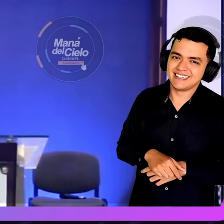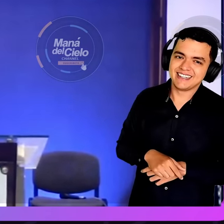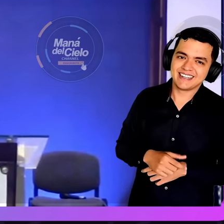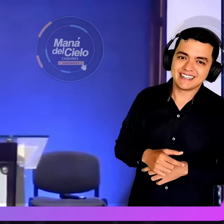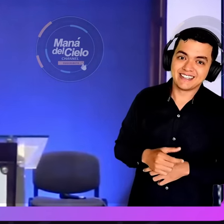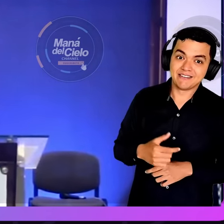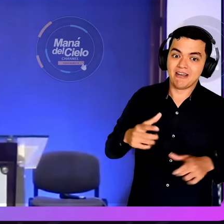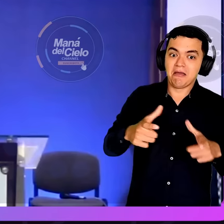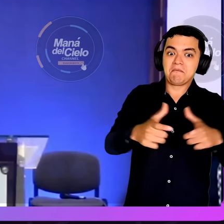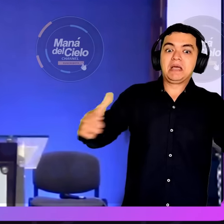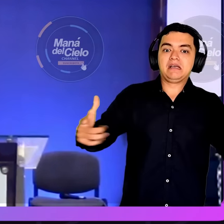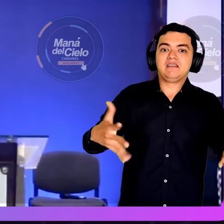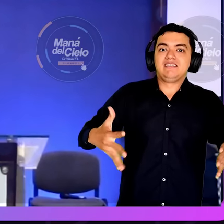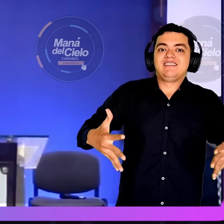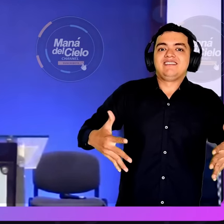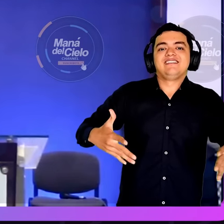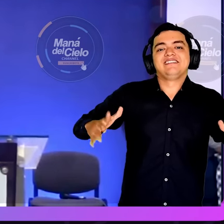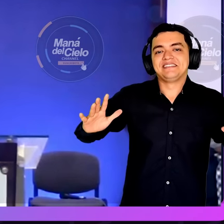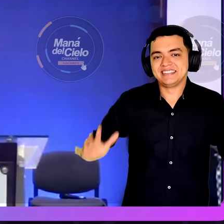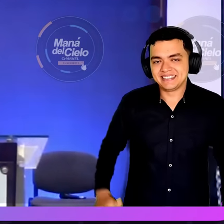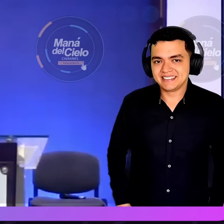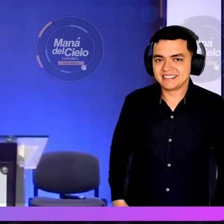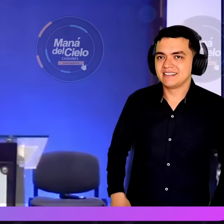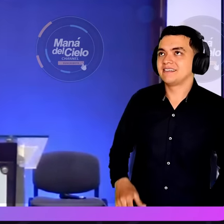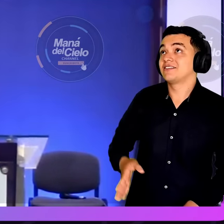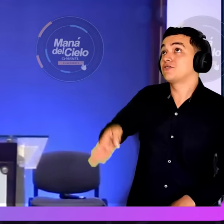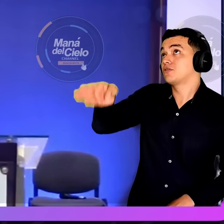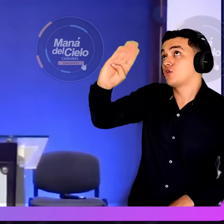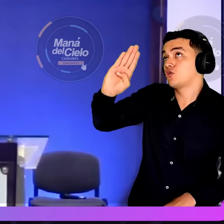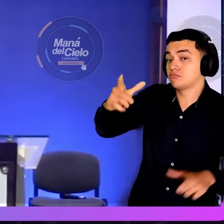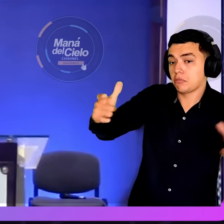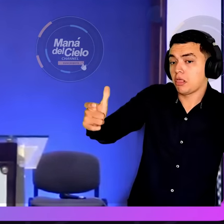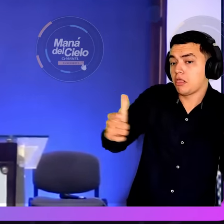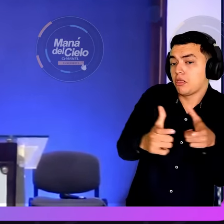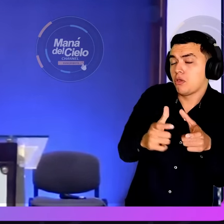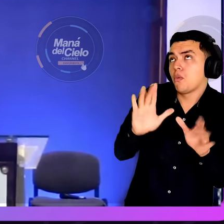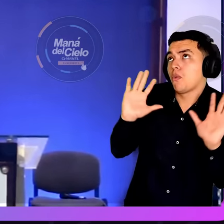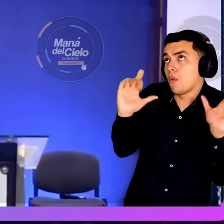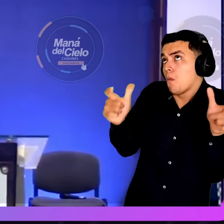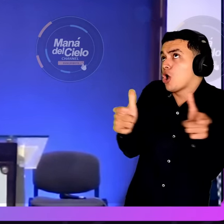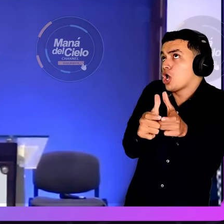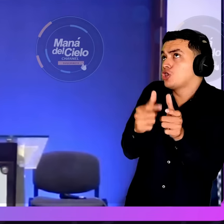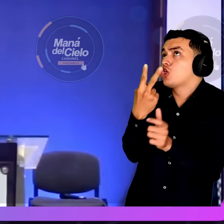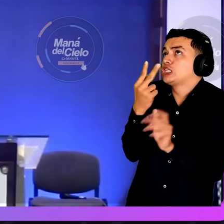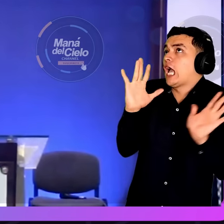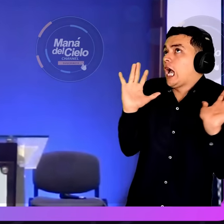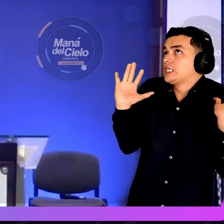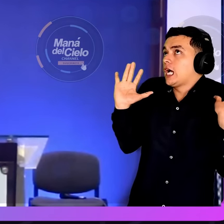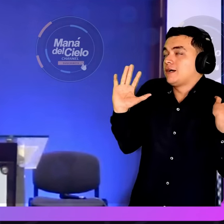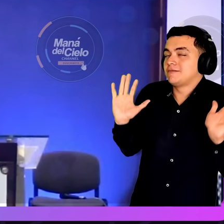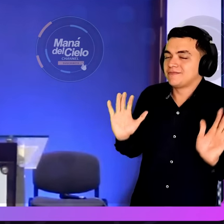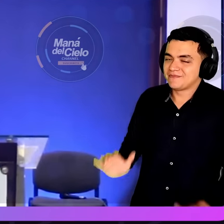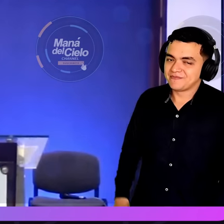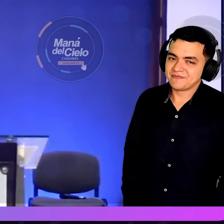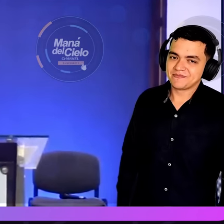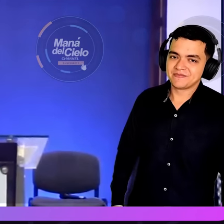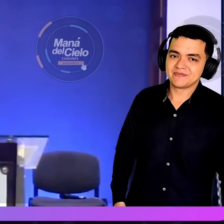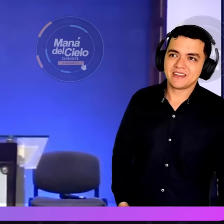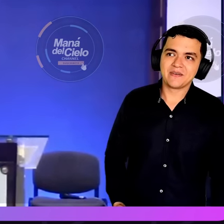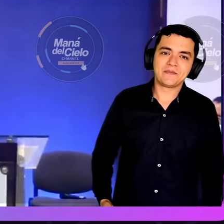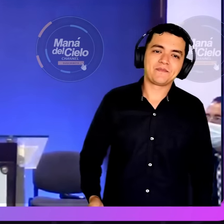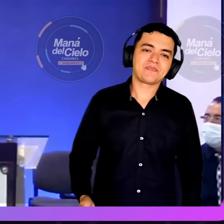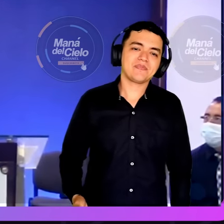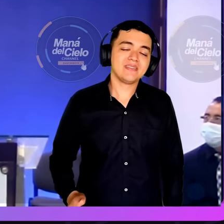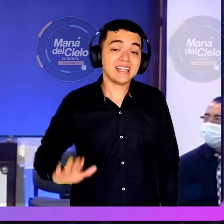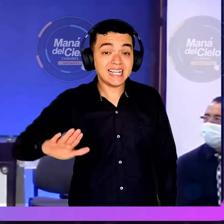Señor, que no vengan muchos hermanos para ese primer mensaje. Y yo era orando y levantando la cabeza cuando entraba uno. Yo, ay, Señor, no traigas mucho hoy, no traigas mucho. Yo